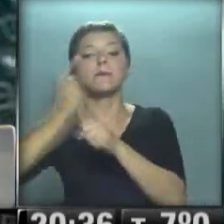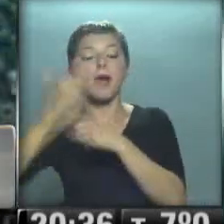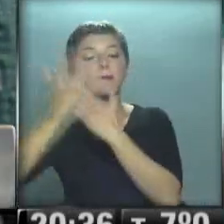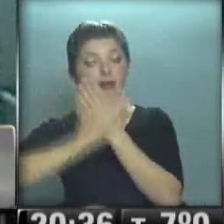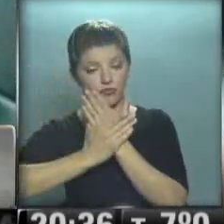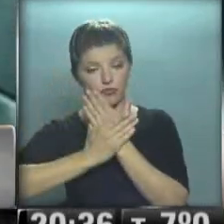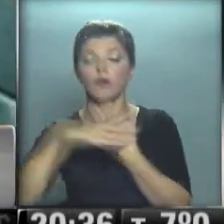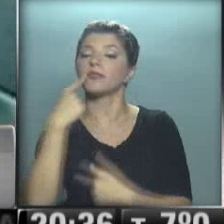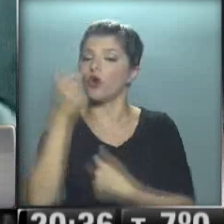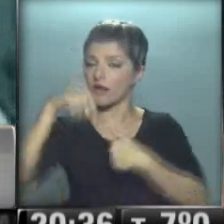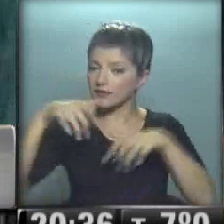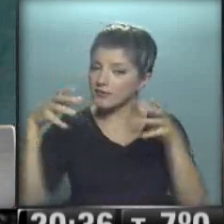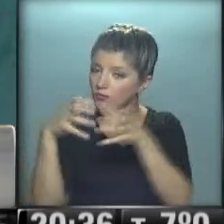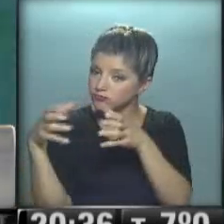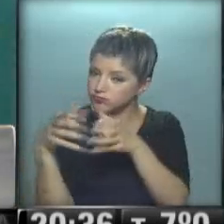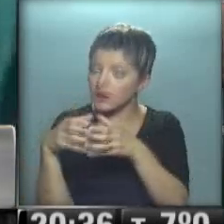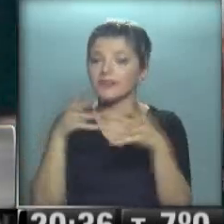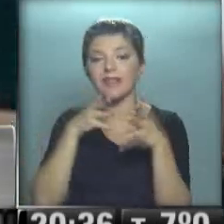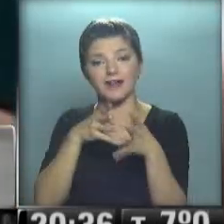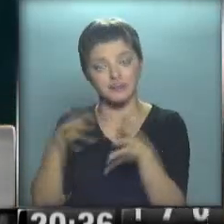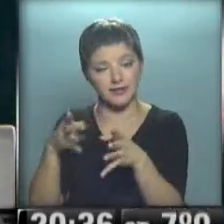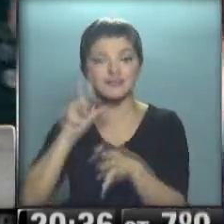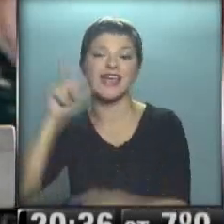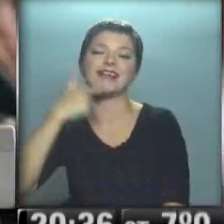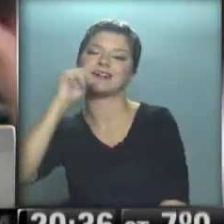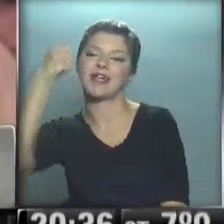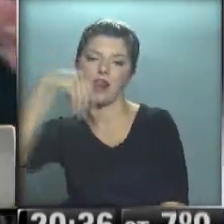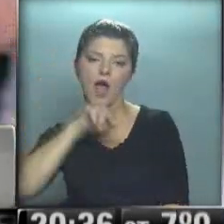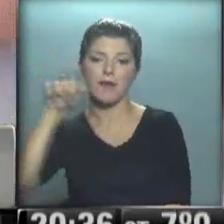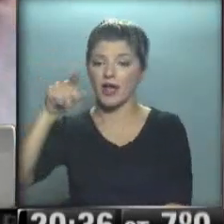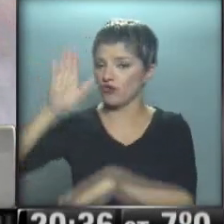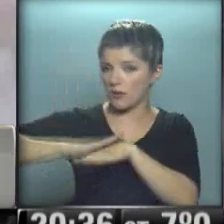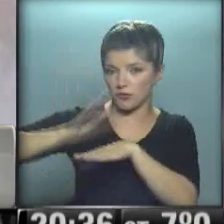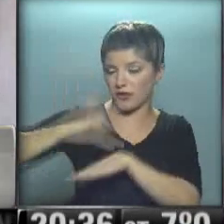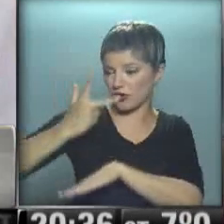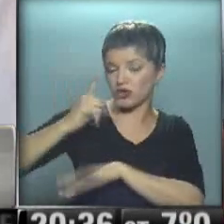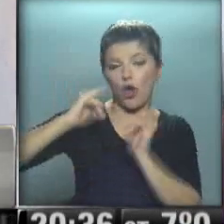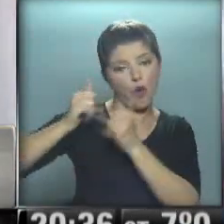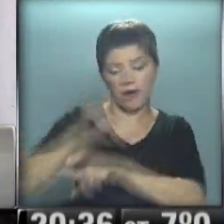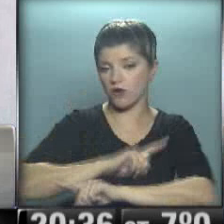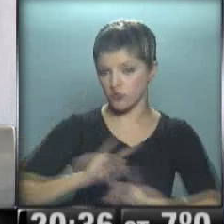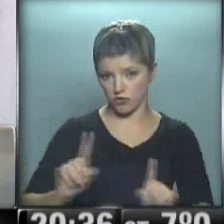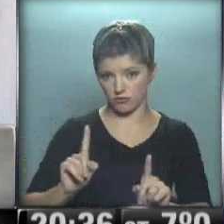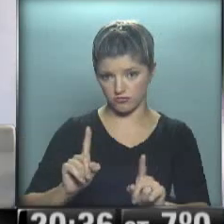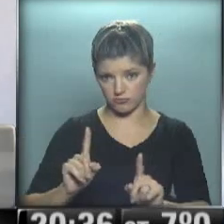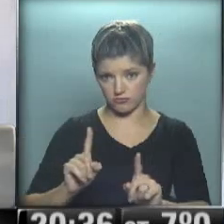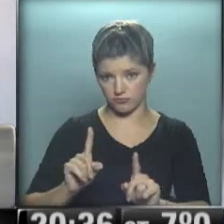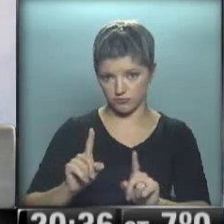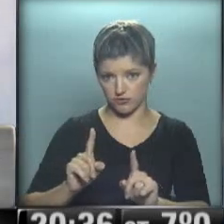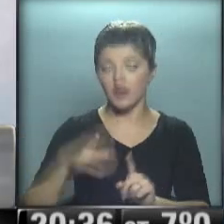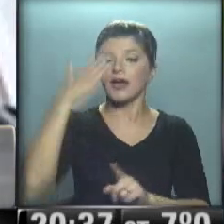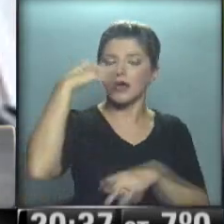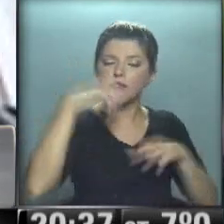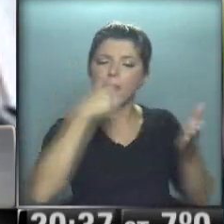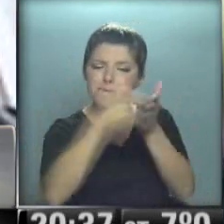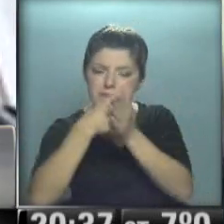prometió que el movimiento de resistencia islámico Hamas pagará por los cadáveres de los tres estudiantes que fueron encontrados bajo un montón de